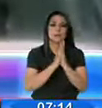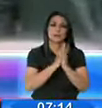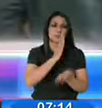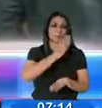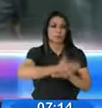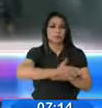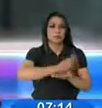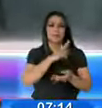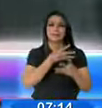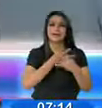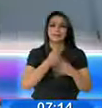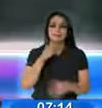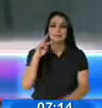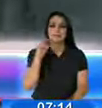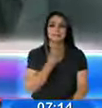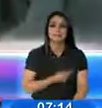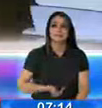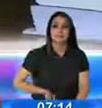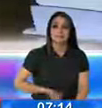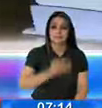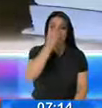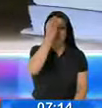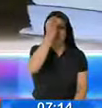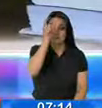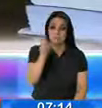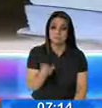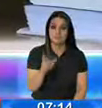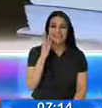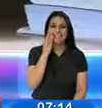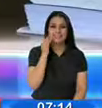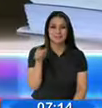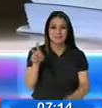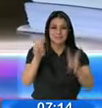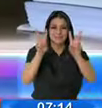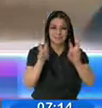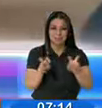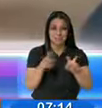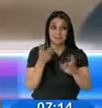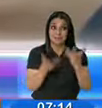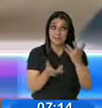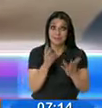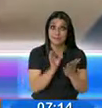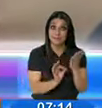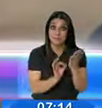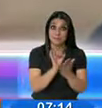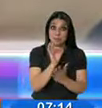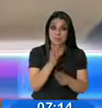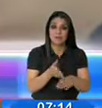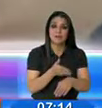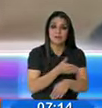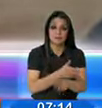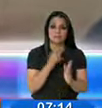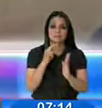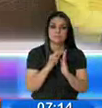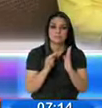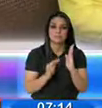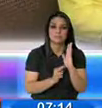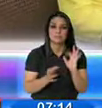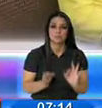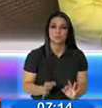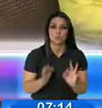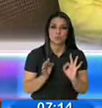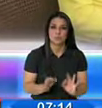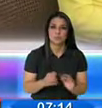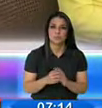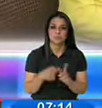del vicepresidente sin funciones Jorge Glass. Según expertos en el tema, para que esto sea loable, debe cumplir ciertos requisitos. Ramiro